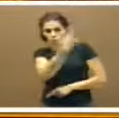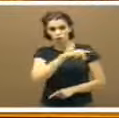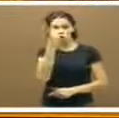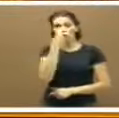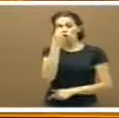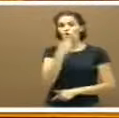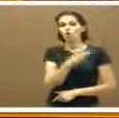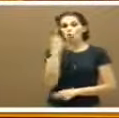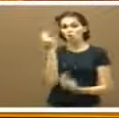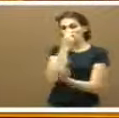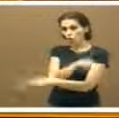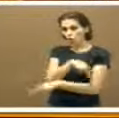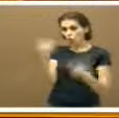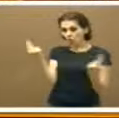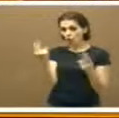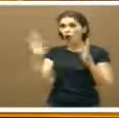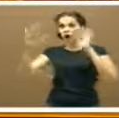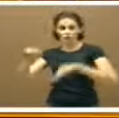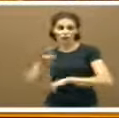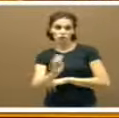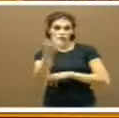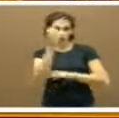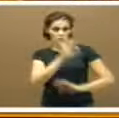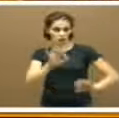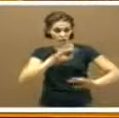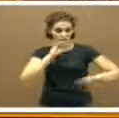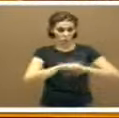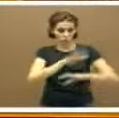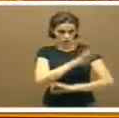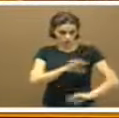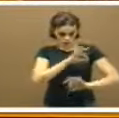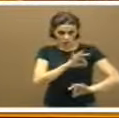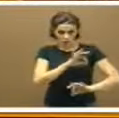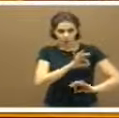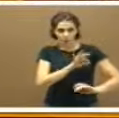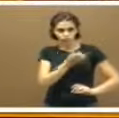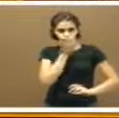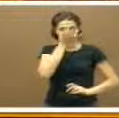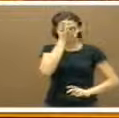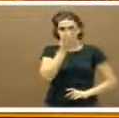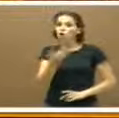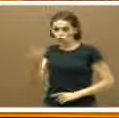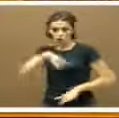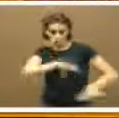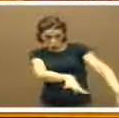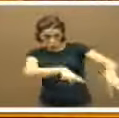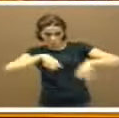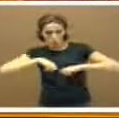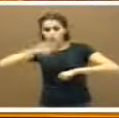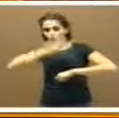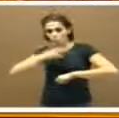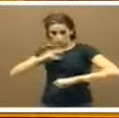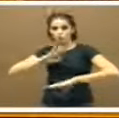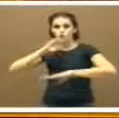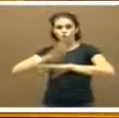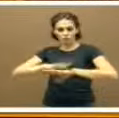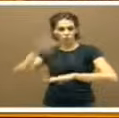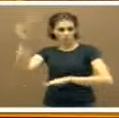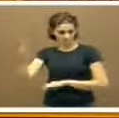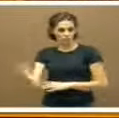Ustedes se comprometieron y no lo consiguieron. Nosotros nos comprometimos y lo conseguimos. No están dispuestos, además,